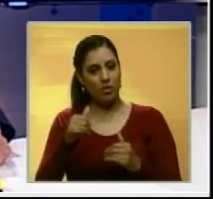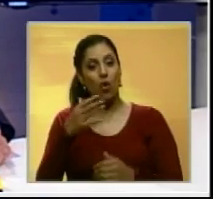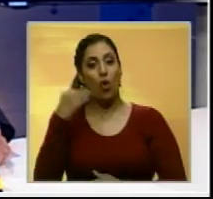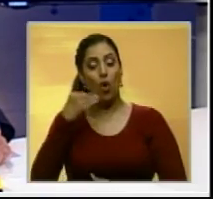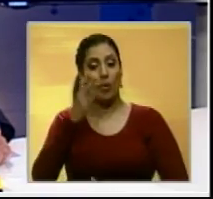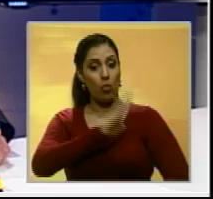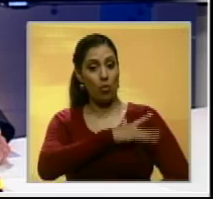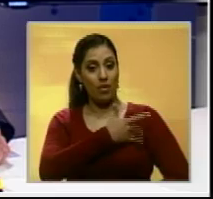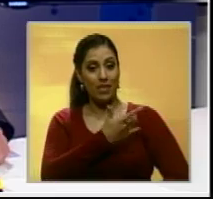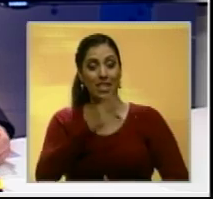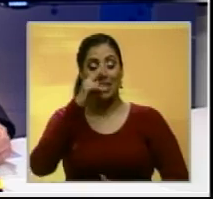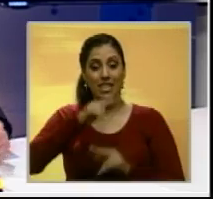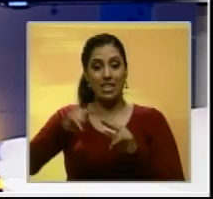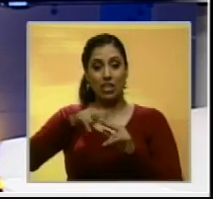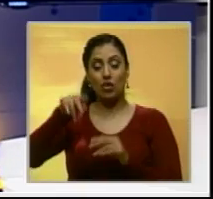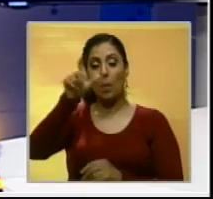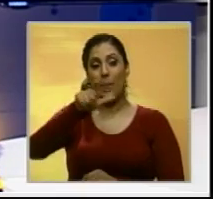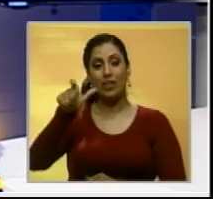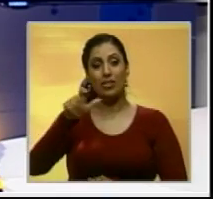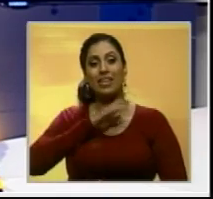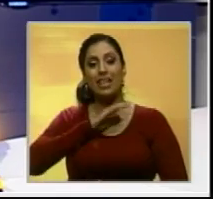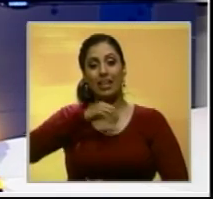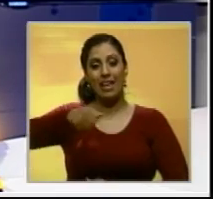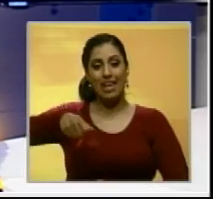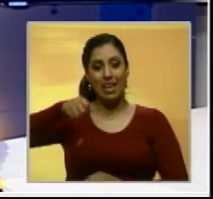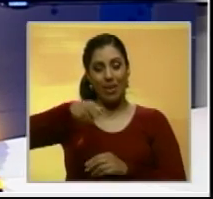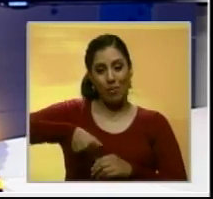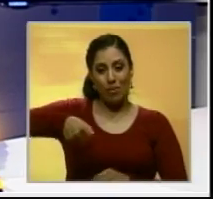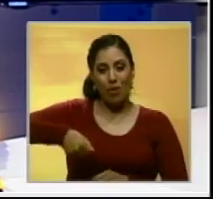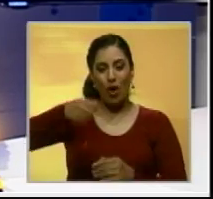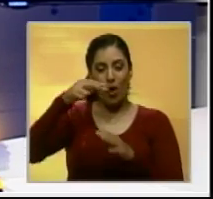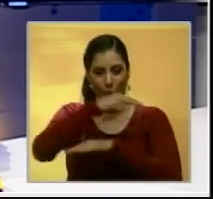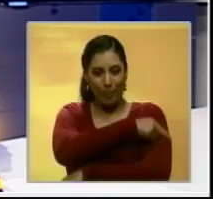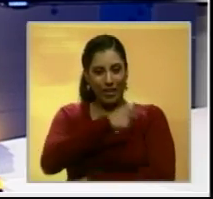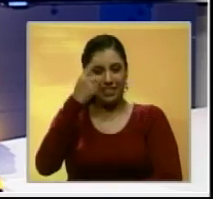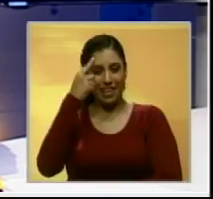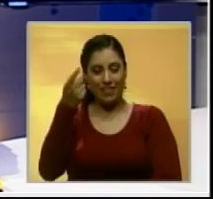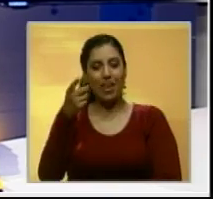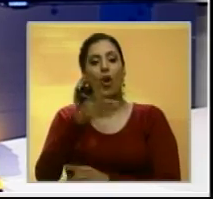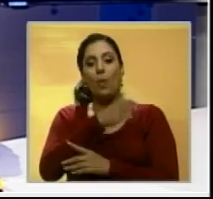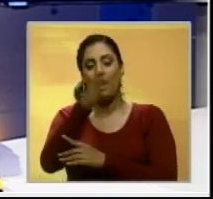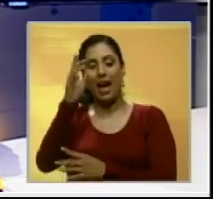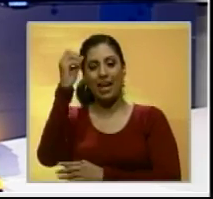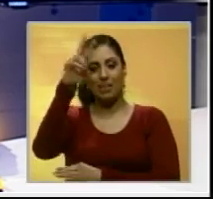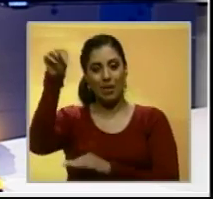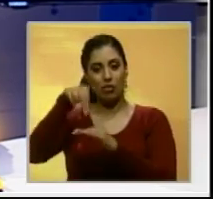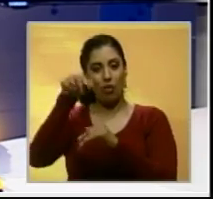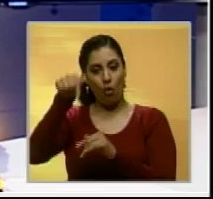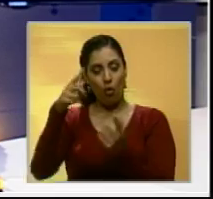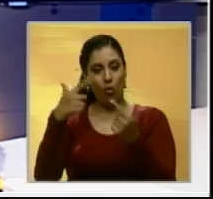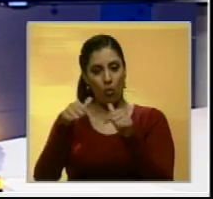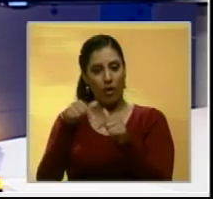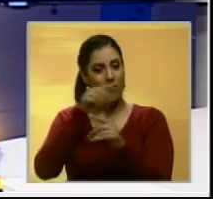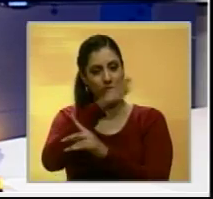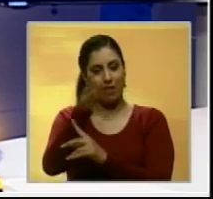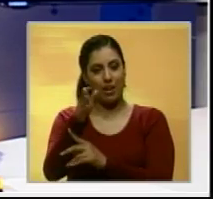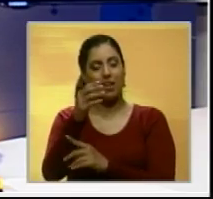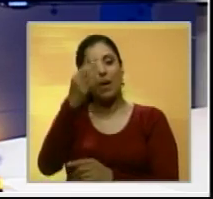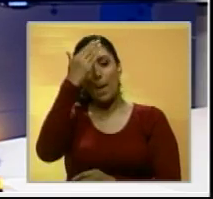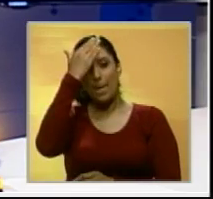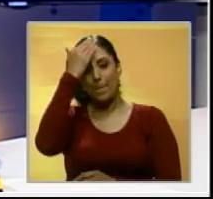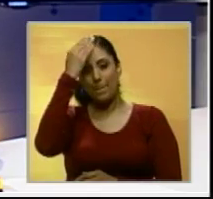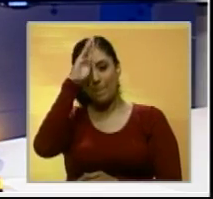Jóvenes universitarios y niños pacientes del Hospital JM de Los Ríos visitan hoy al Palacio Federal Legislativo, sede de la Asamblea Nacional. Manuel